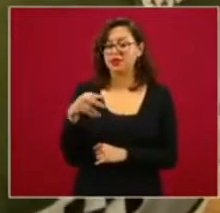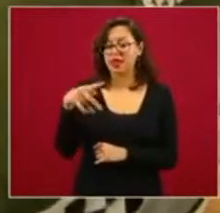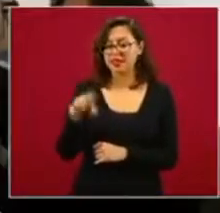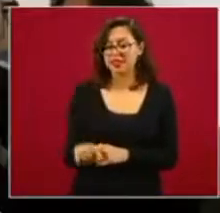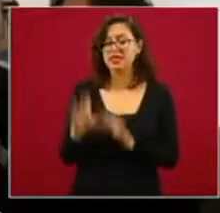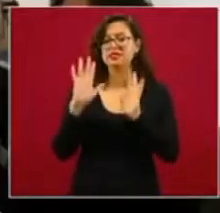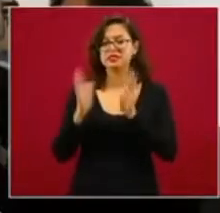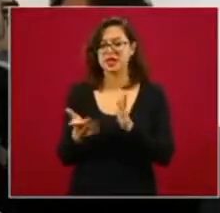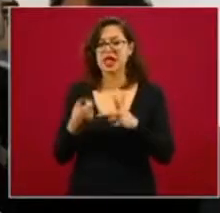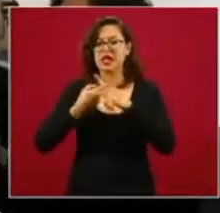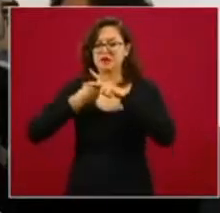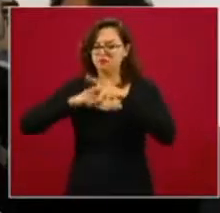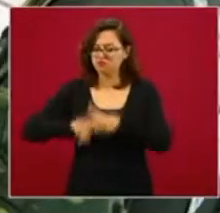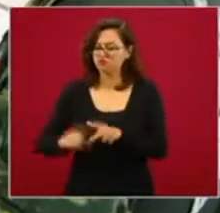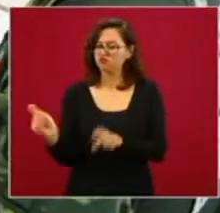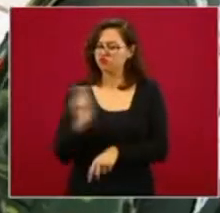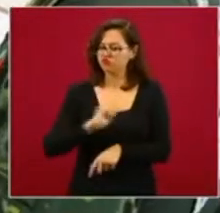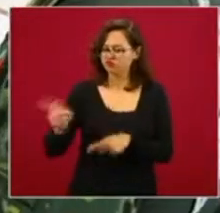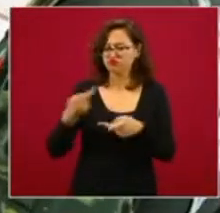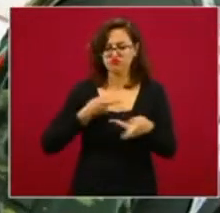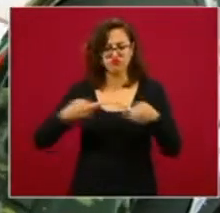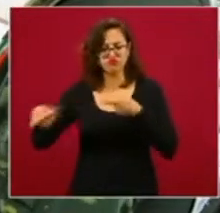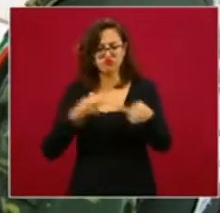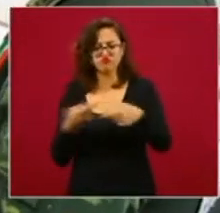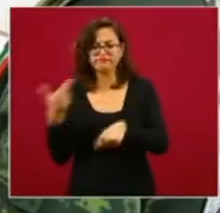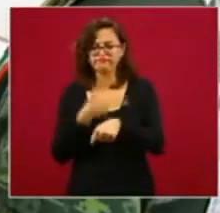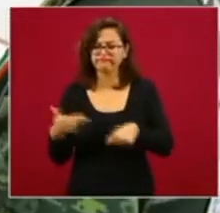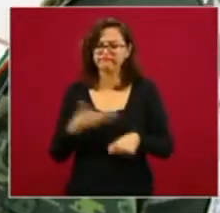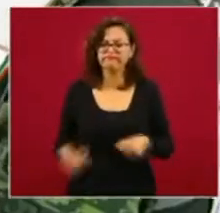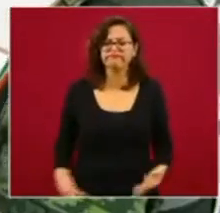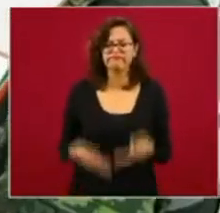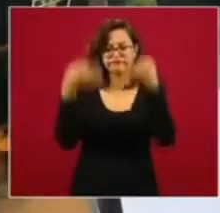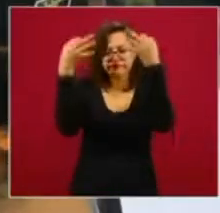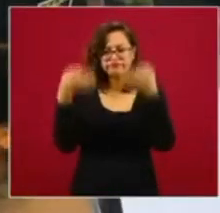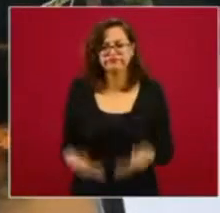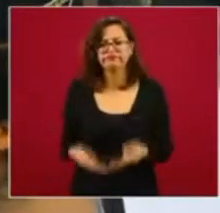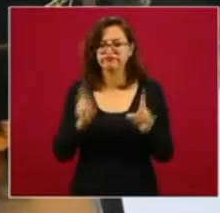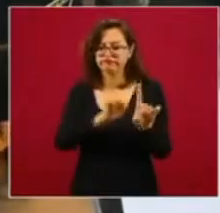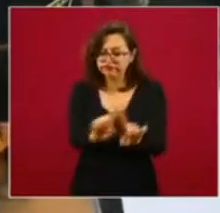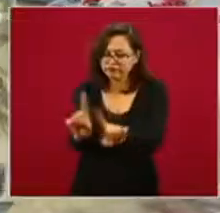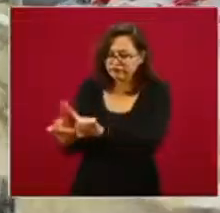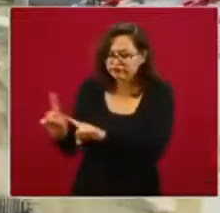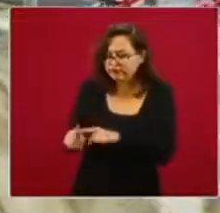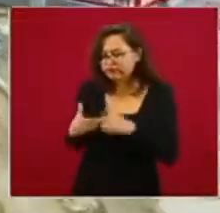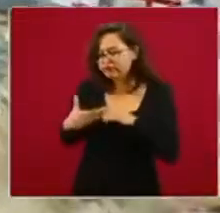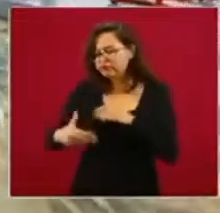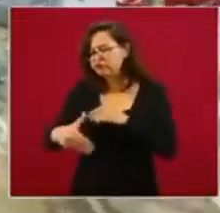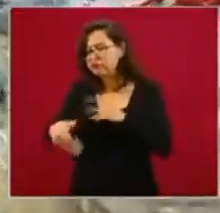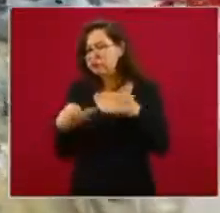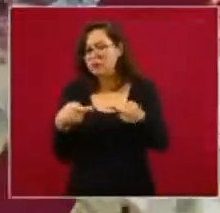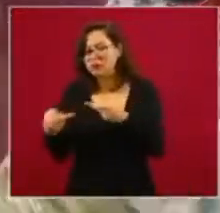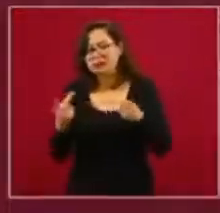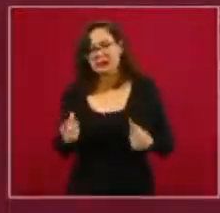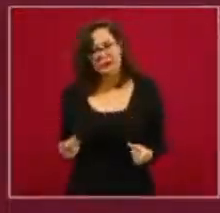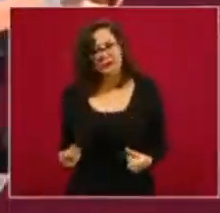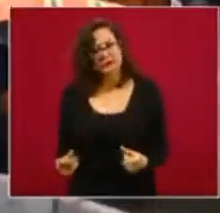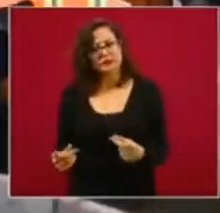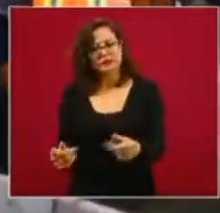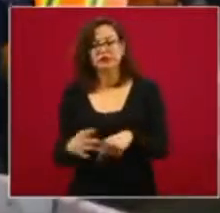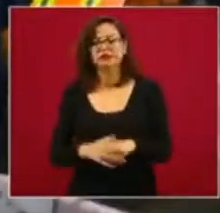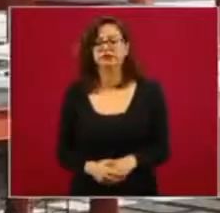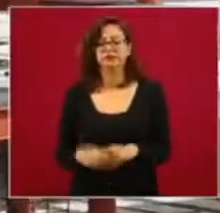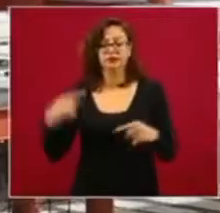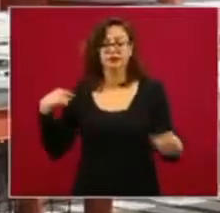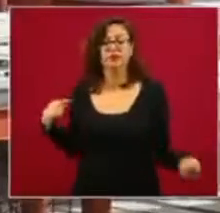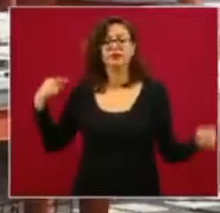manera profesional y organizada para dar cumplimiento en tiempo y forma a las necesidades de ejecución que demandan los trabajos de campo. A la